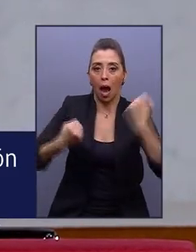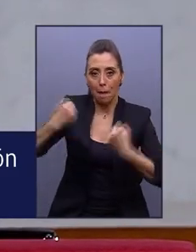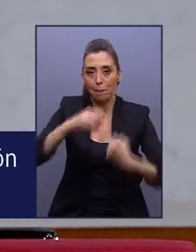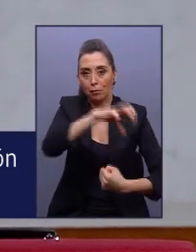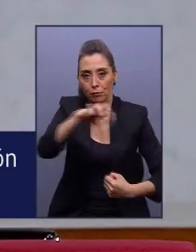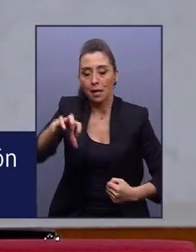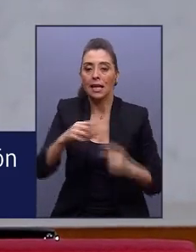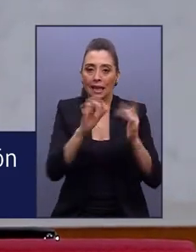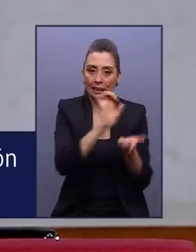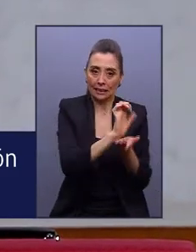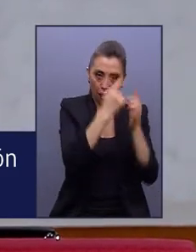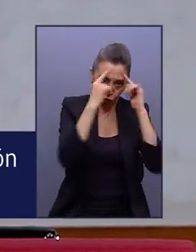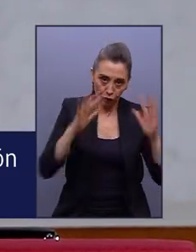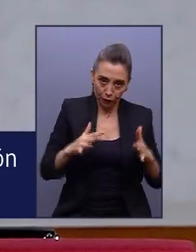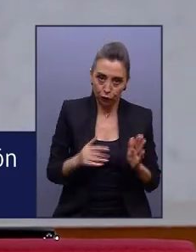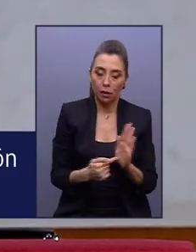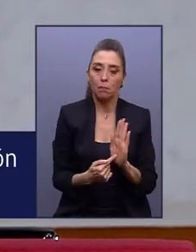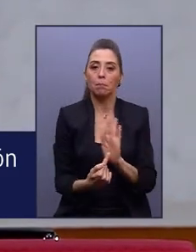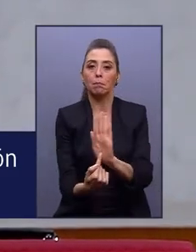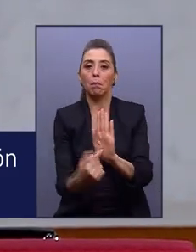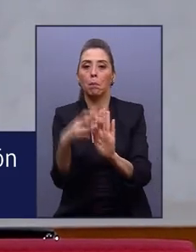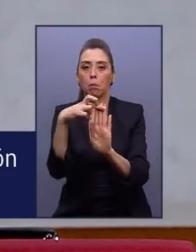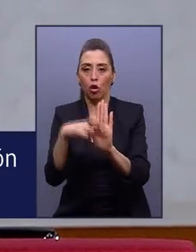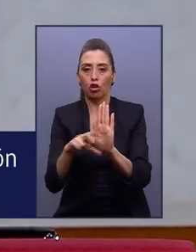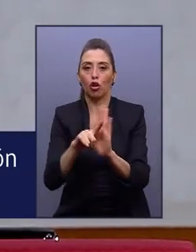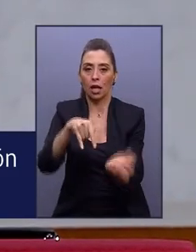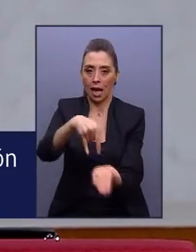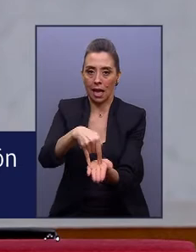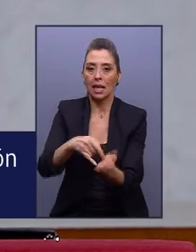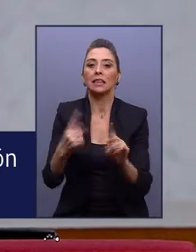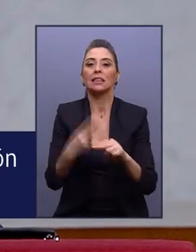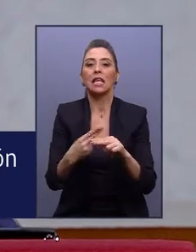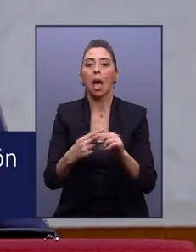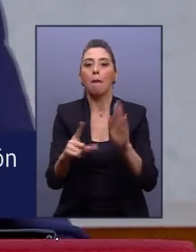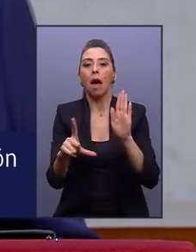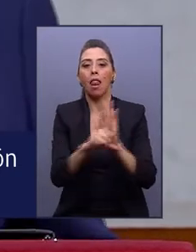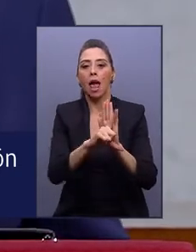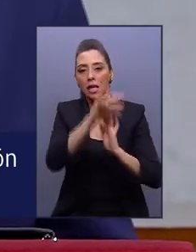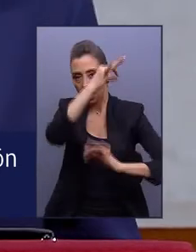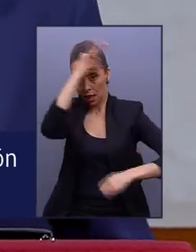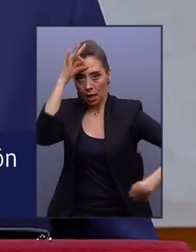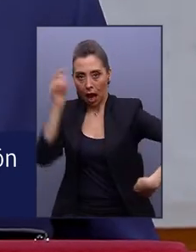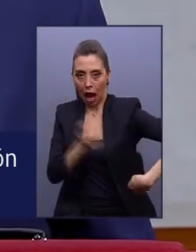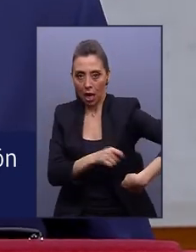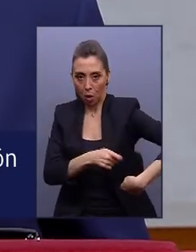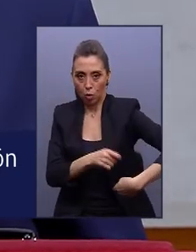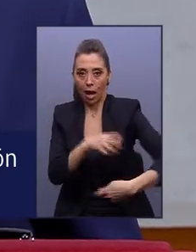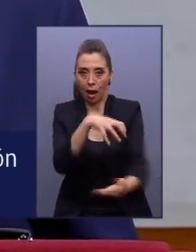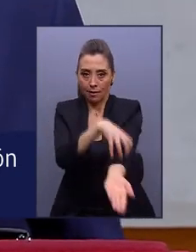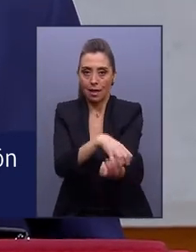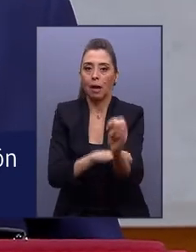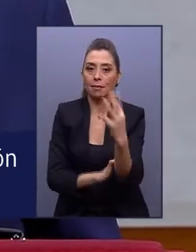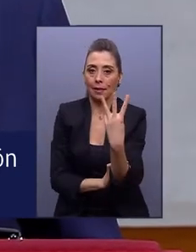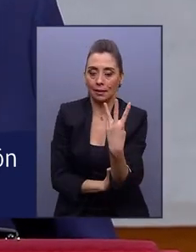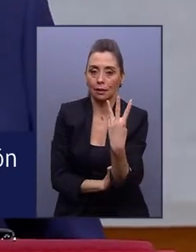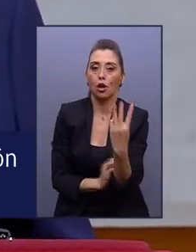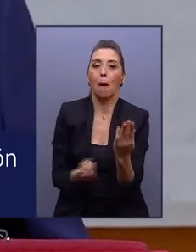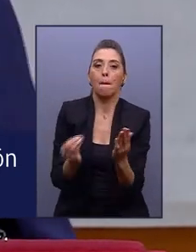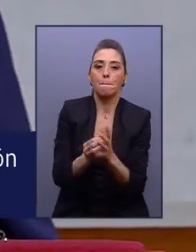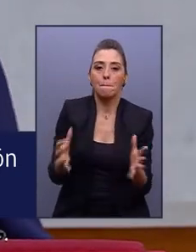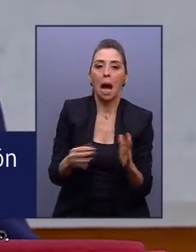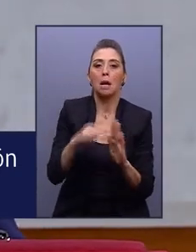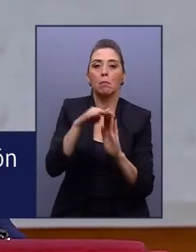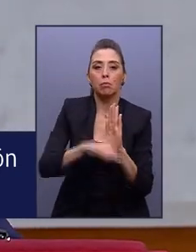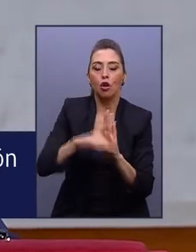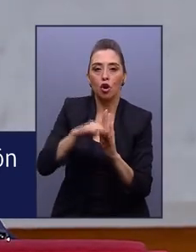Estado, presentaremos este ámbito como proyecto de ley, la ley Araucanía. Tercero, ampliaremos el programa de